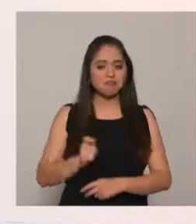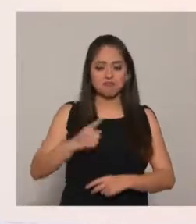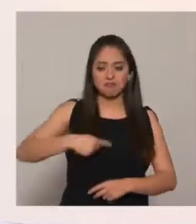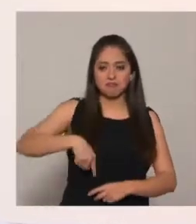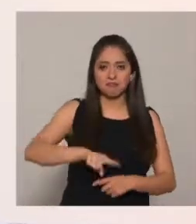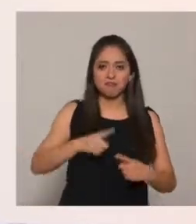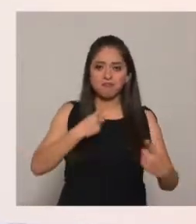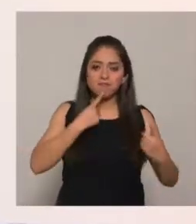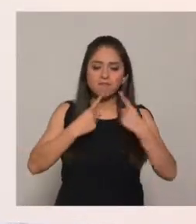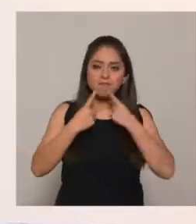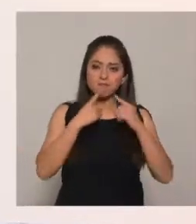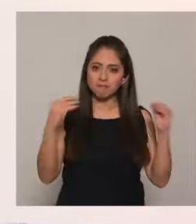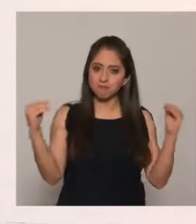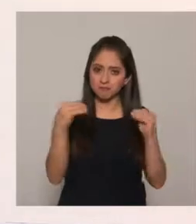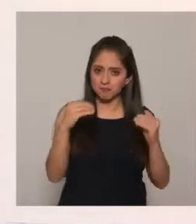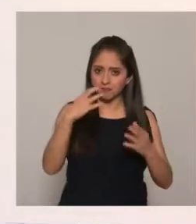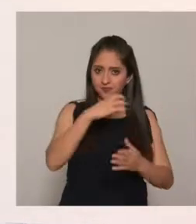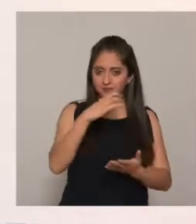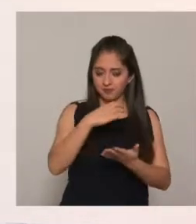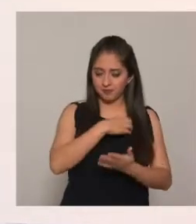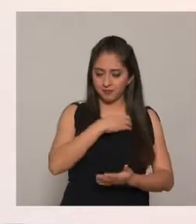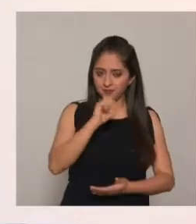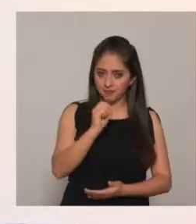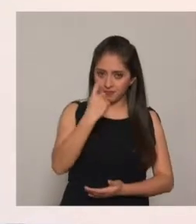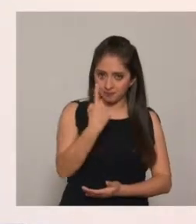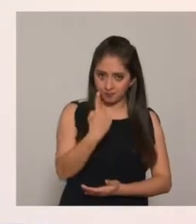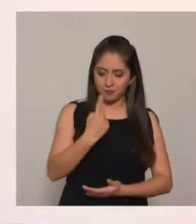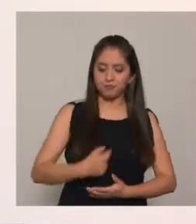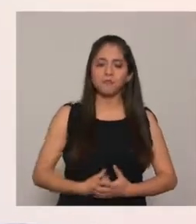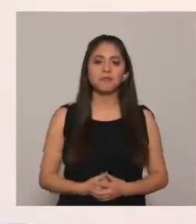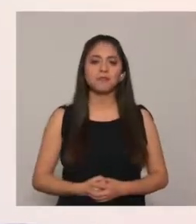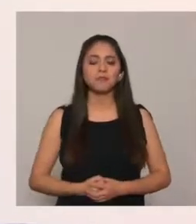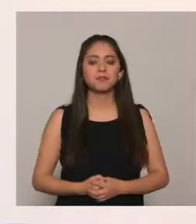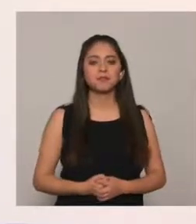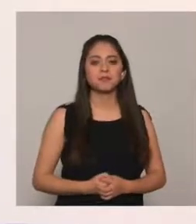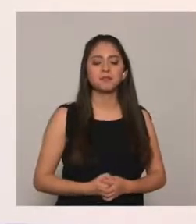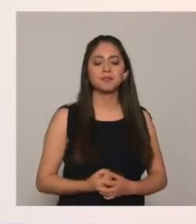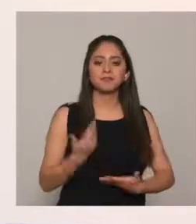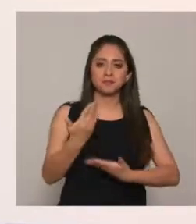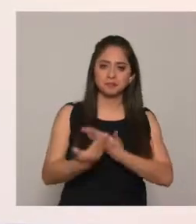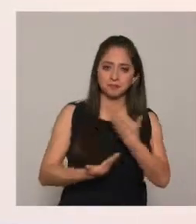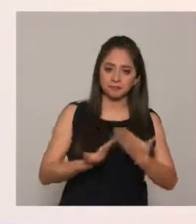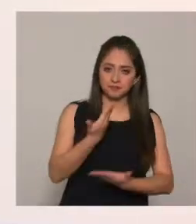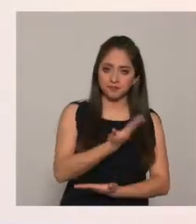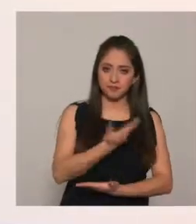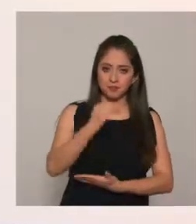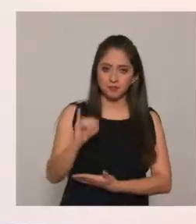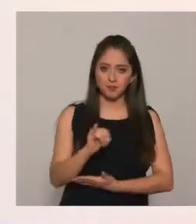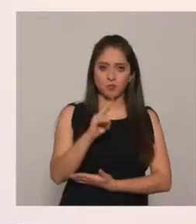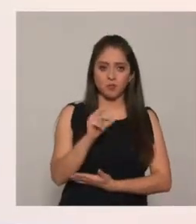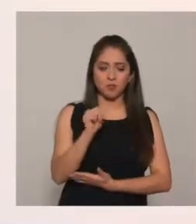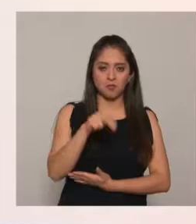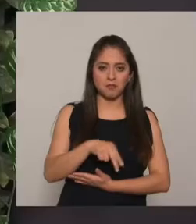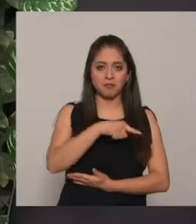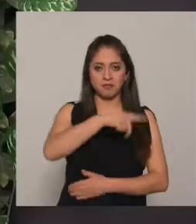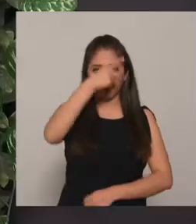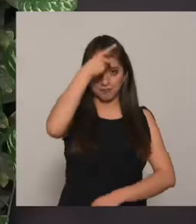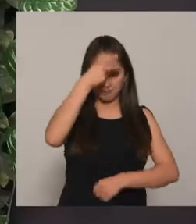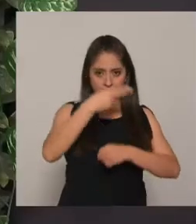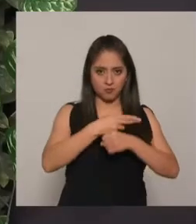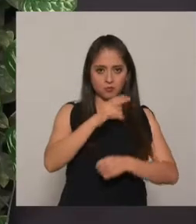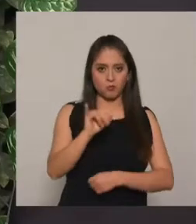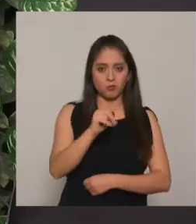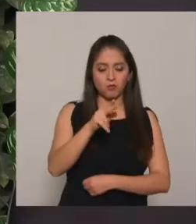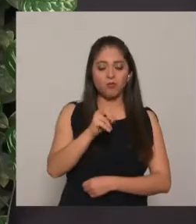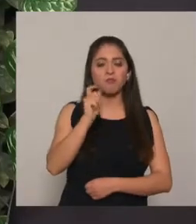de análisis de Capital 21 de Agenda y Contexto. Voy a presentar en primera instancia a Juan Romero, director jurídico y